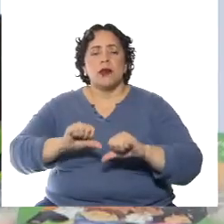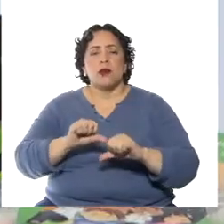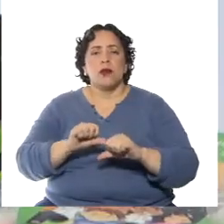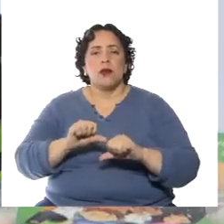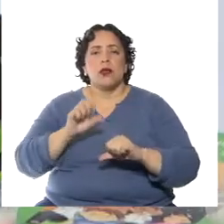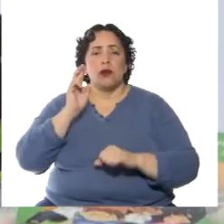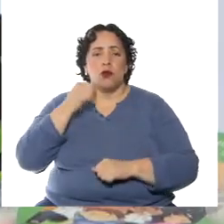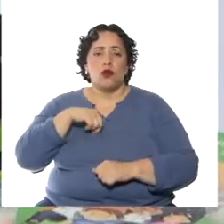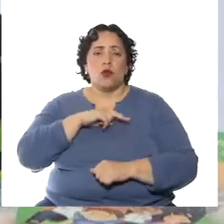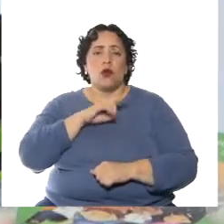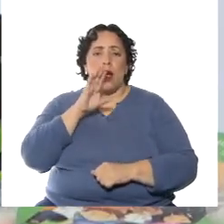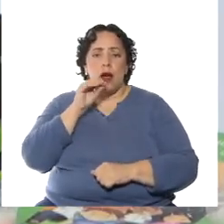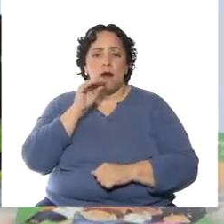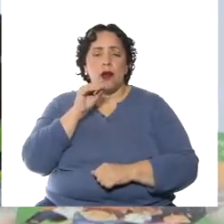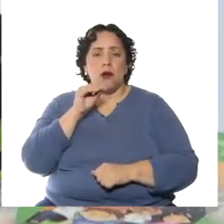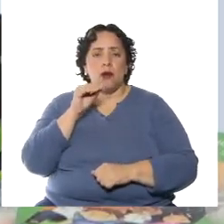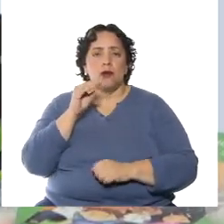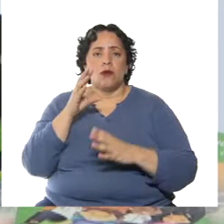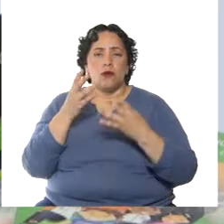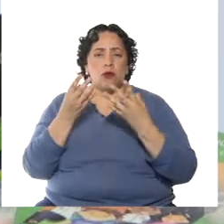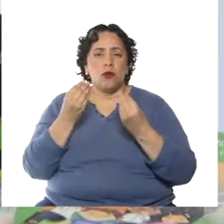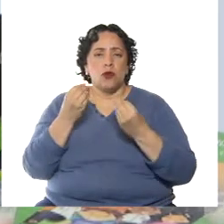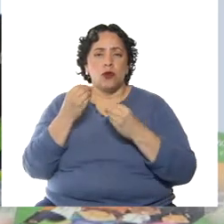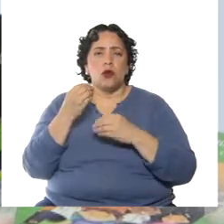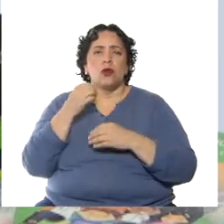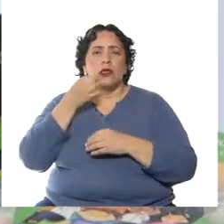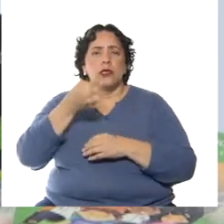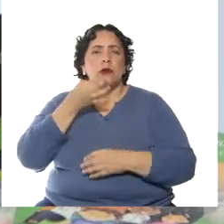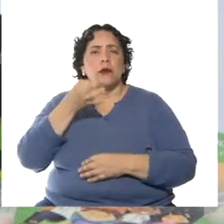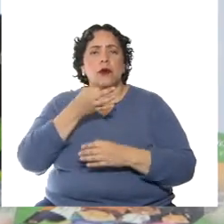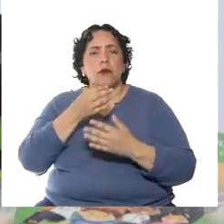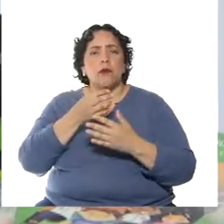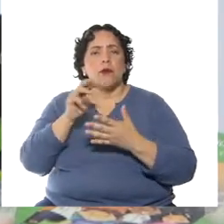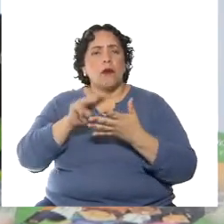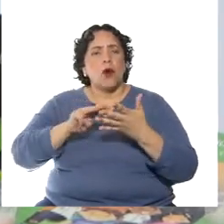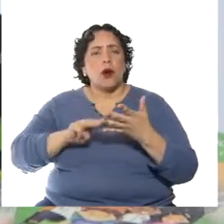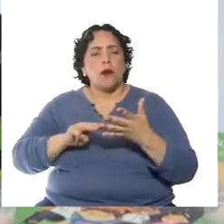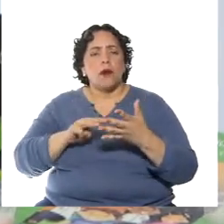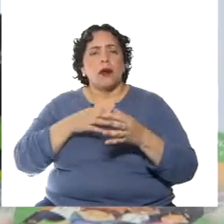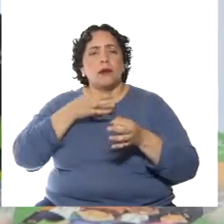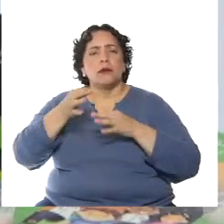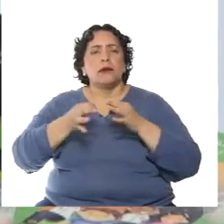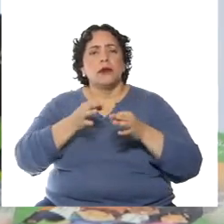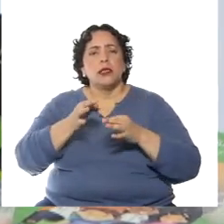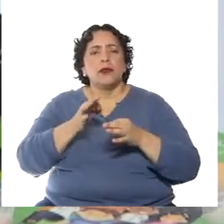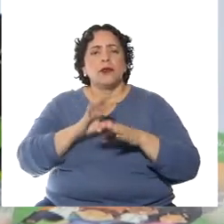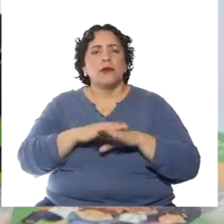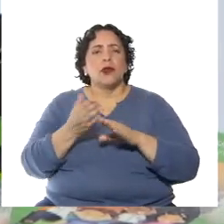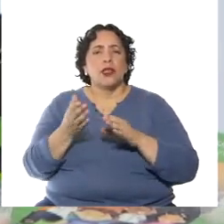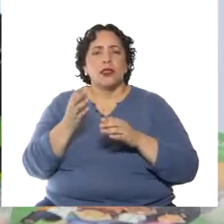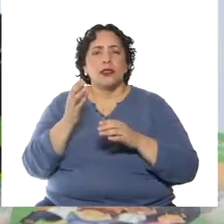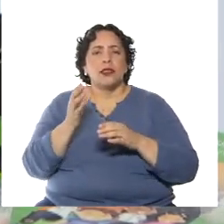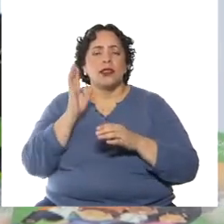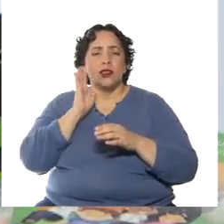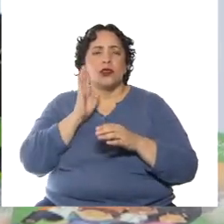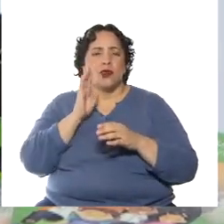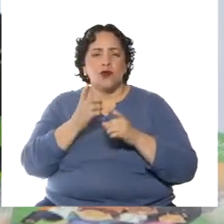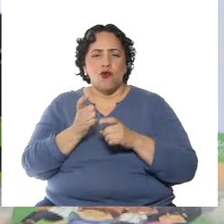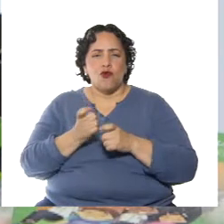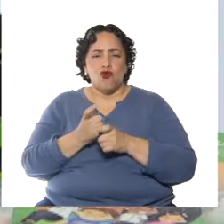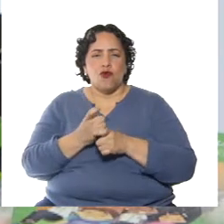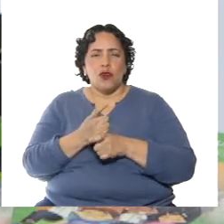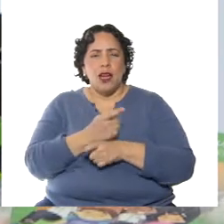sí hemos hablado mucho en el programa sobre eso, porque las bacterias que se forman en